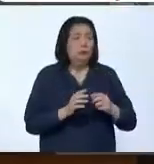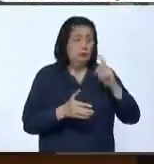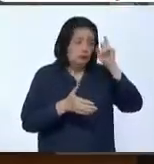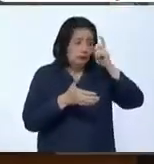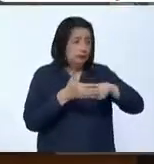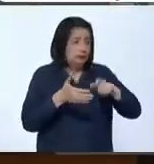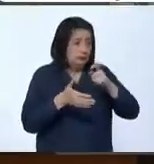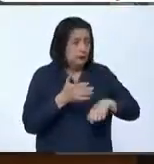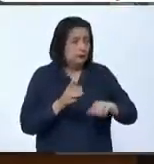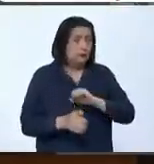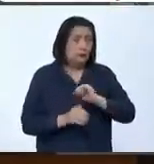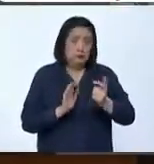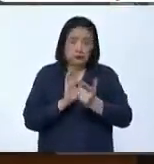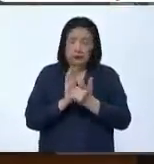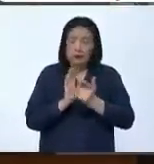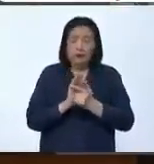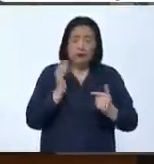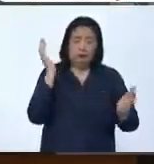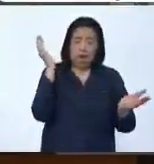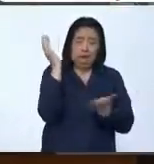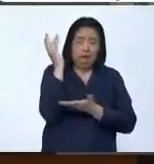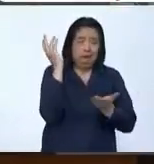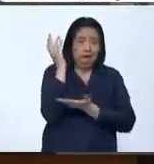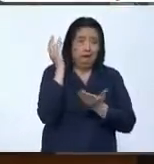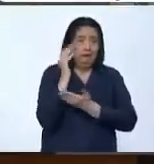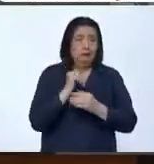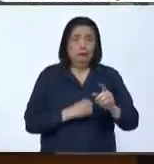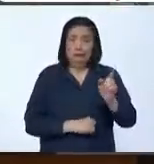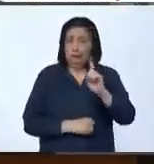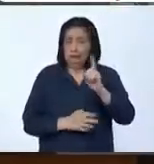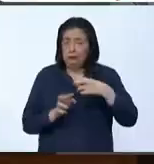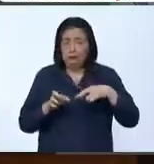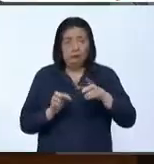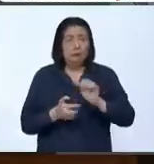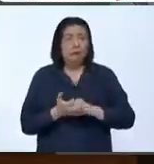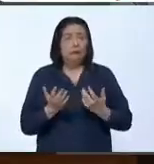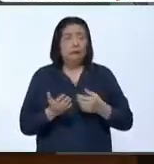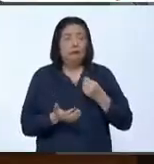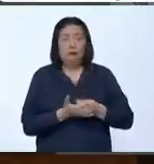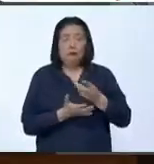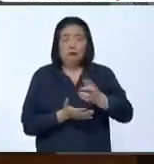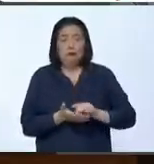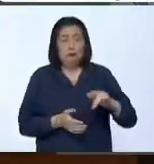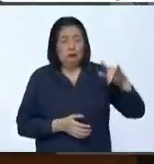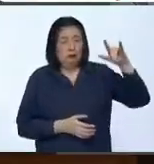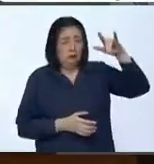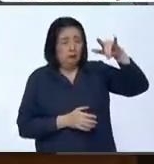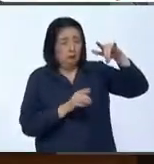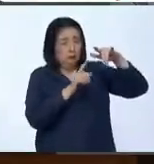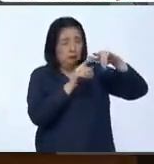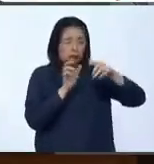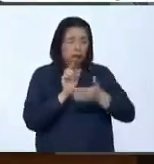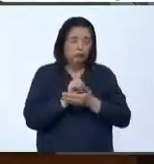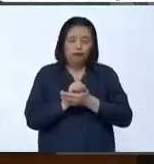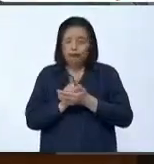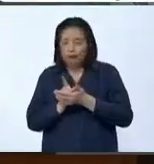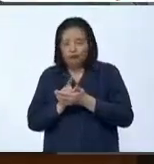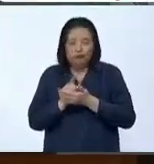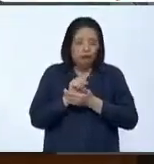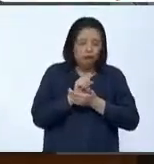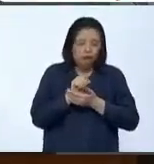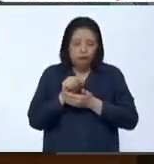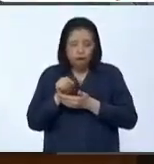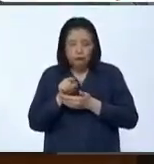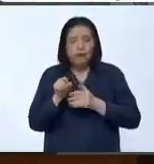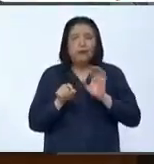minería y la tala ilegales para lo cual se adquirirá además un avión radar y un sistema de radares